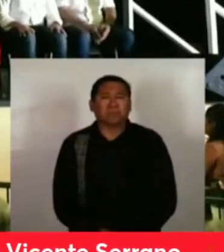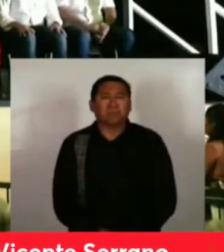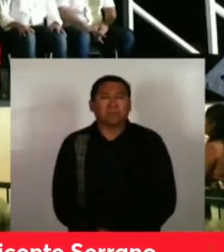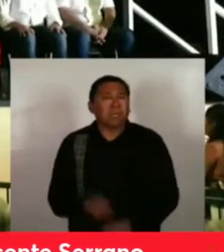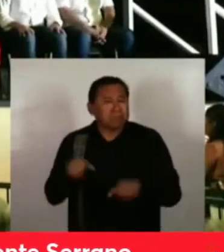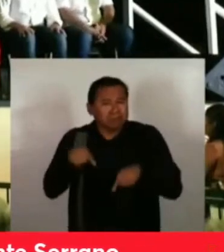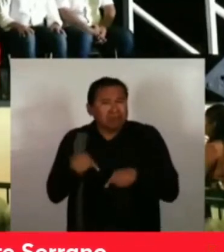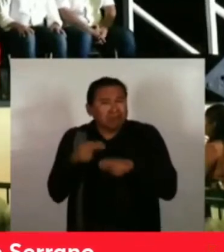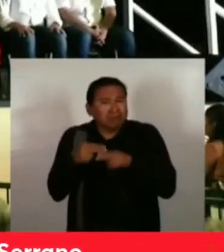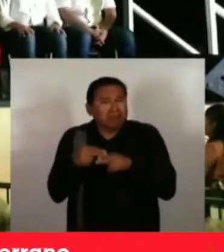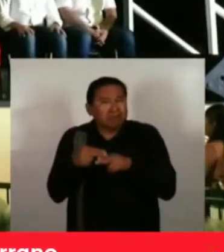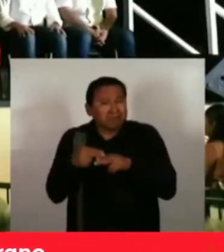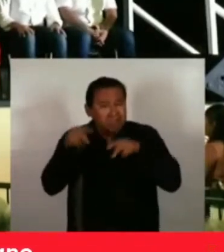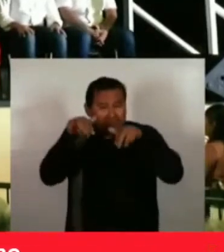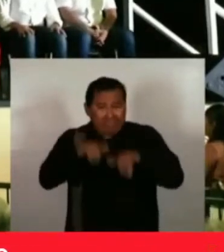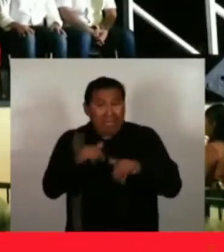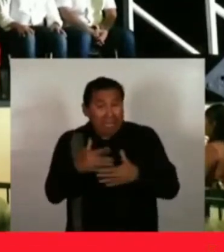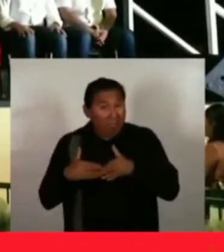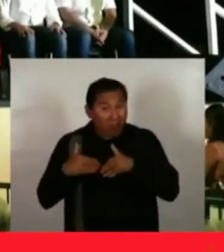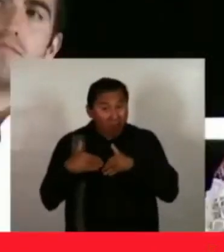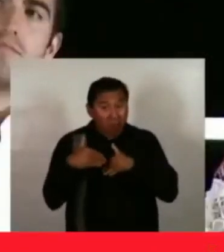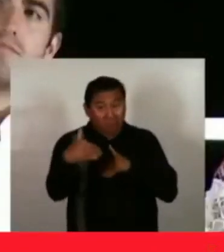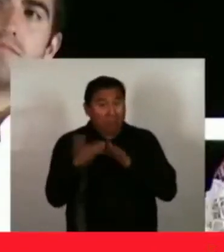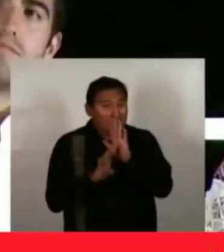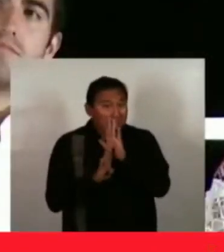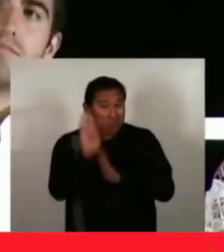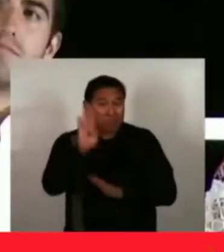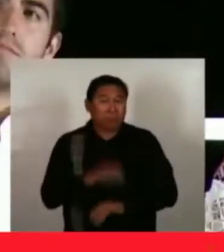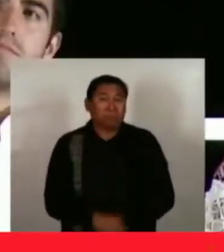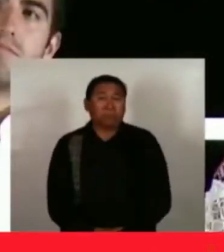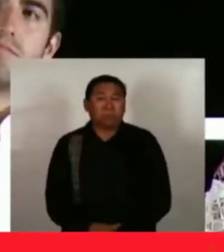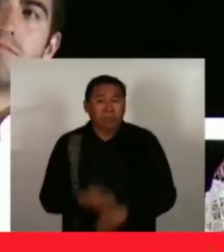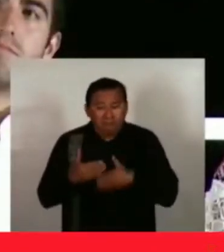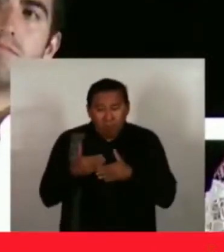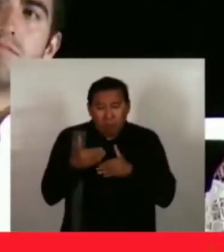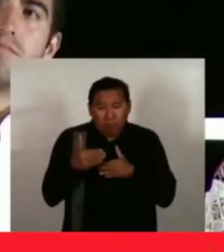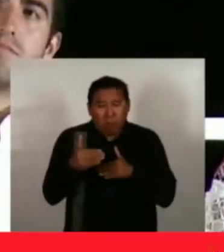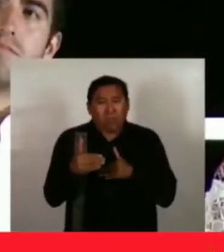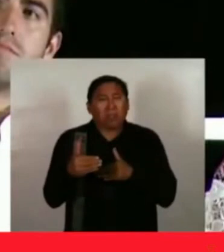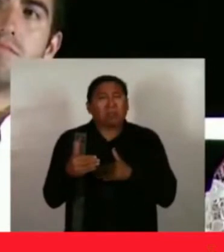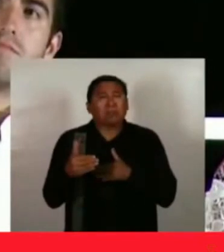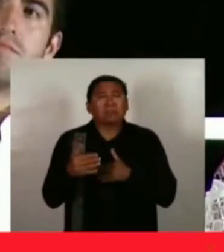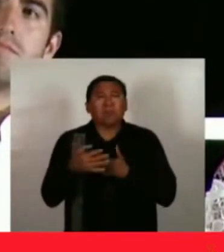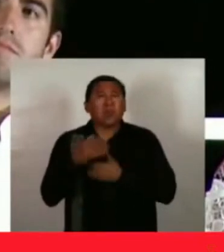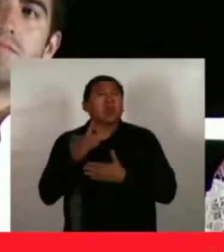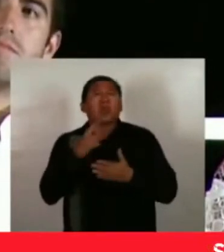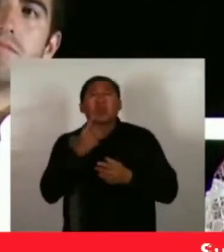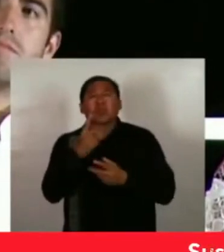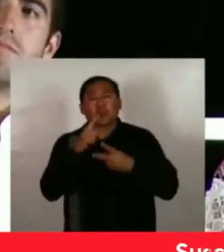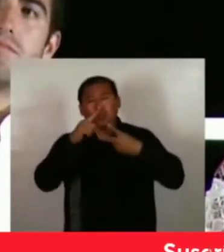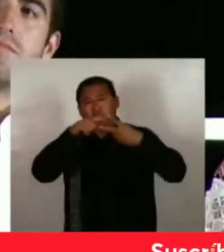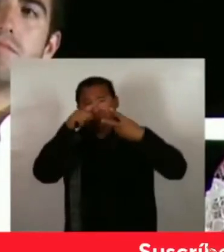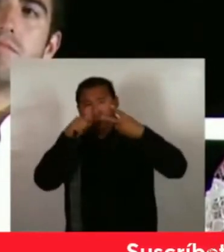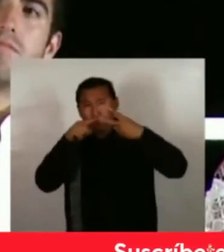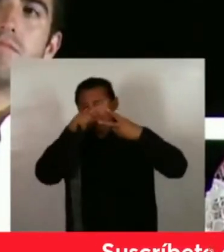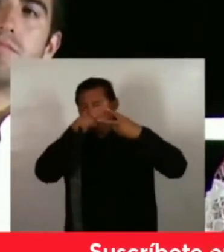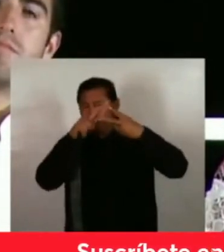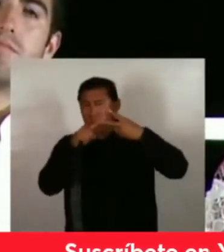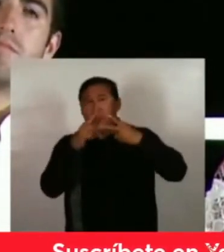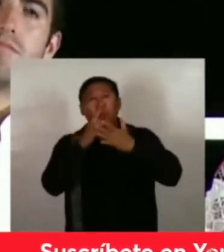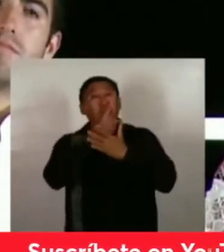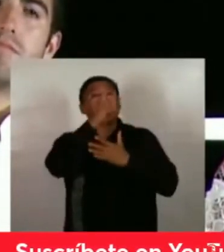ahí. Hay que avanzar todavía más. Yo les propongo dos programas